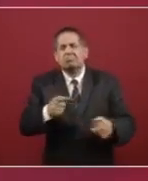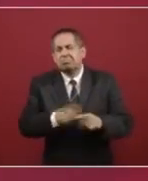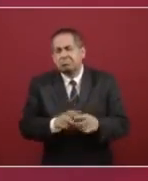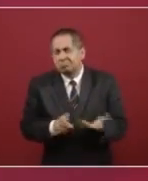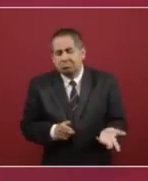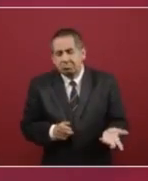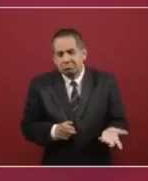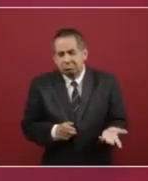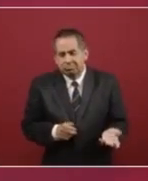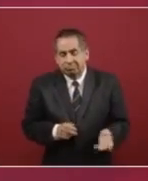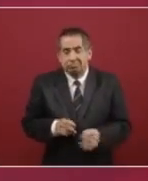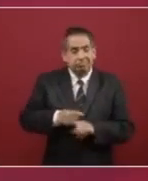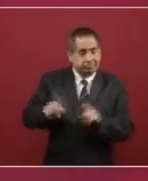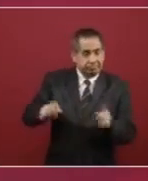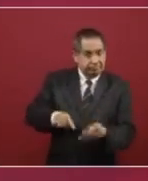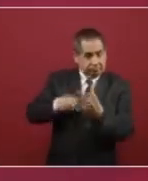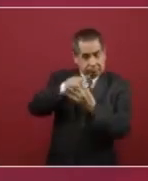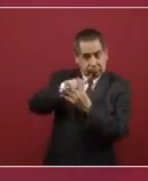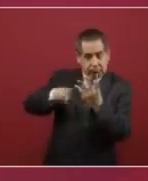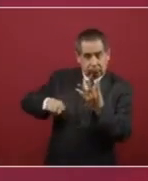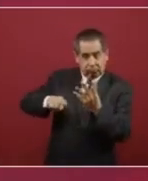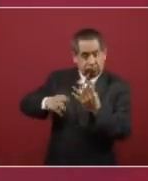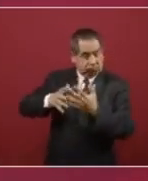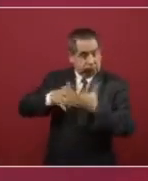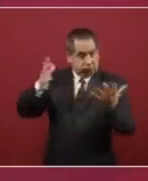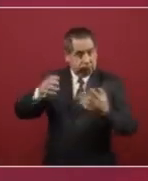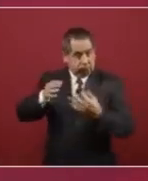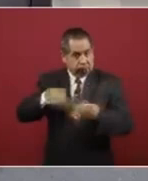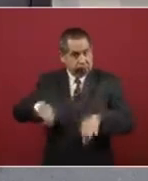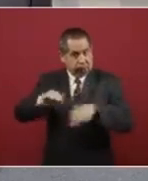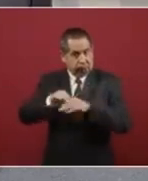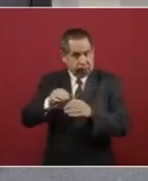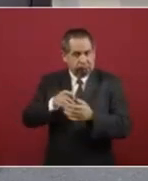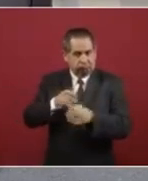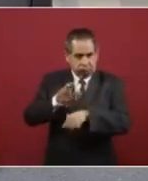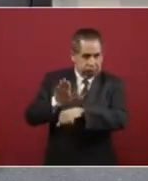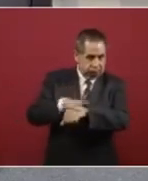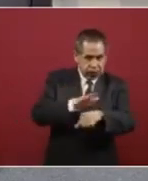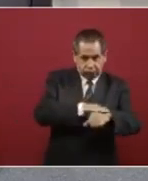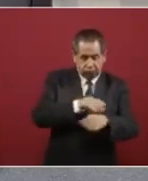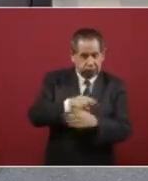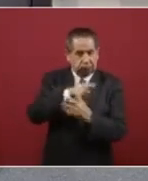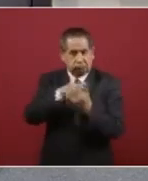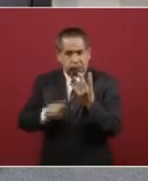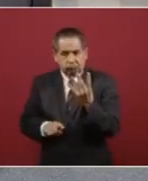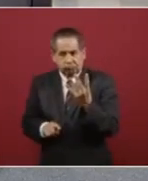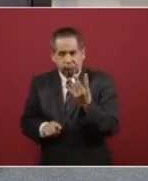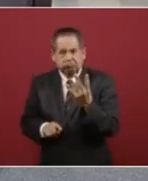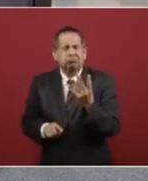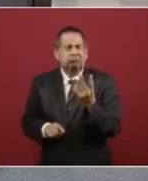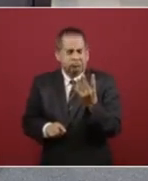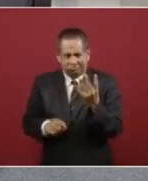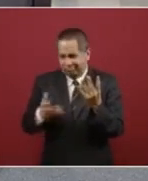Estas cuatro grandes empresas que estamos convocando, pues